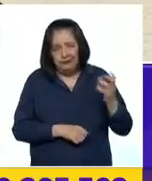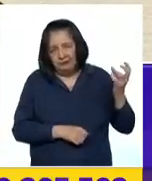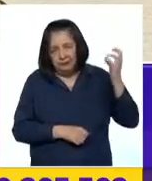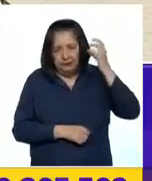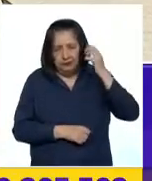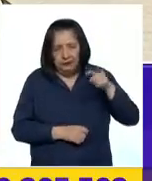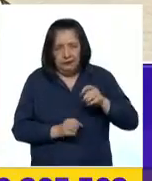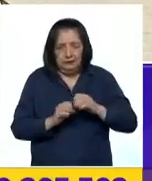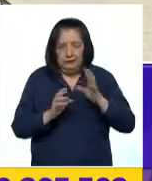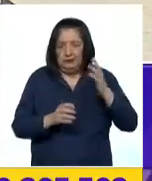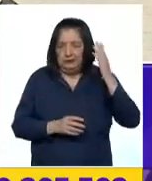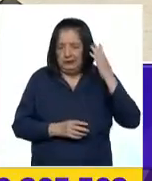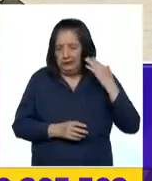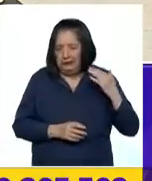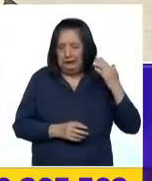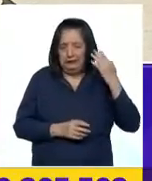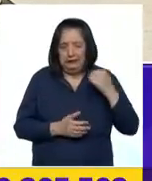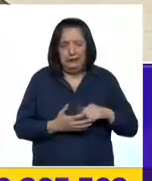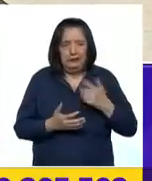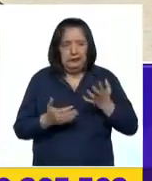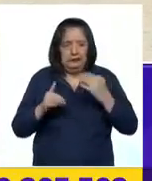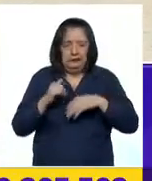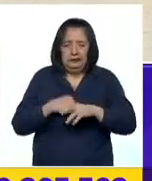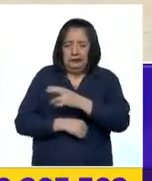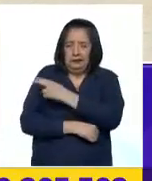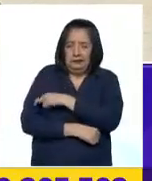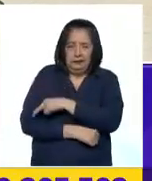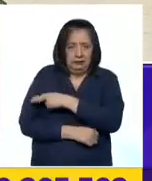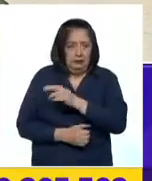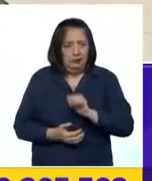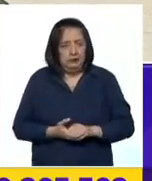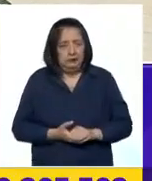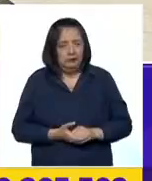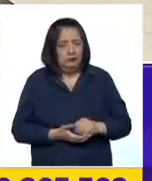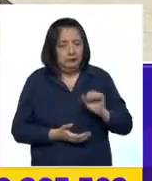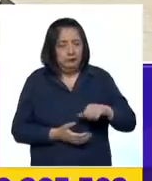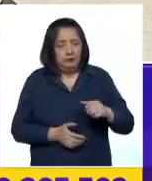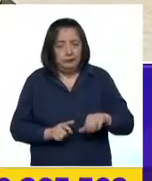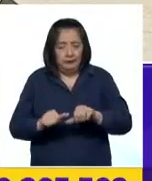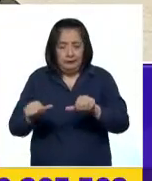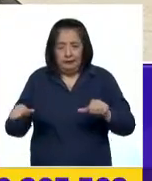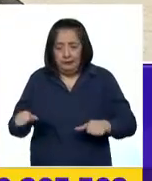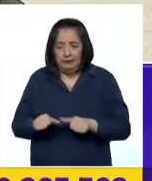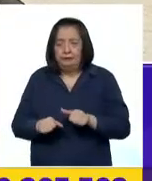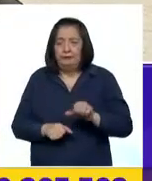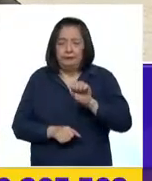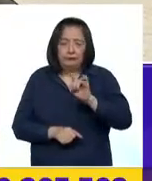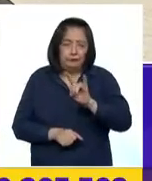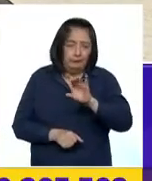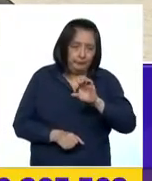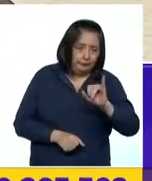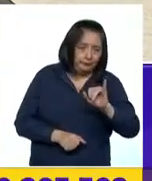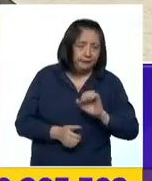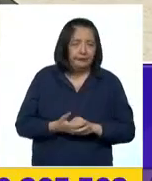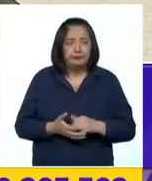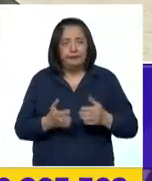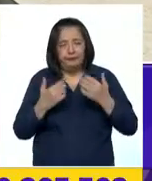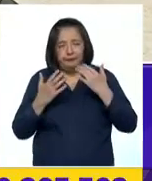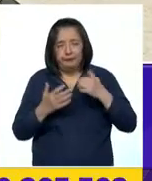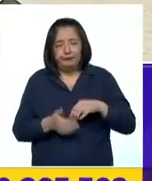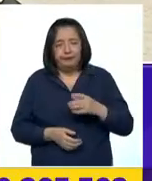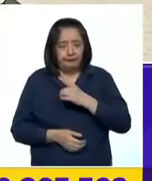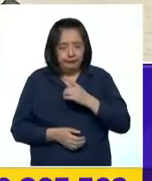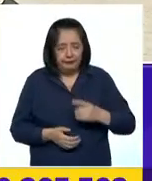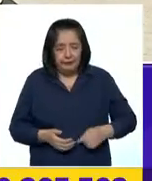ese día sigue sangrando, está en el Hospital María Auxiliadora. Está en cuidados intensivos, gracias al director